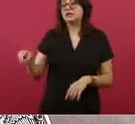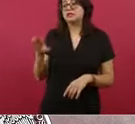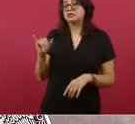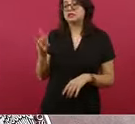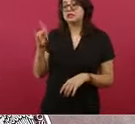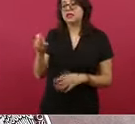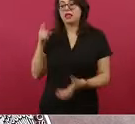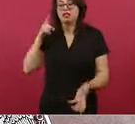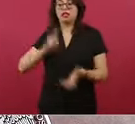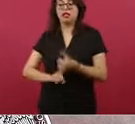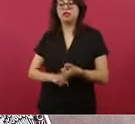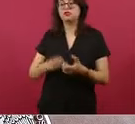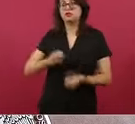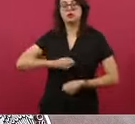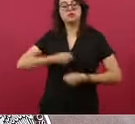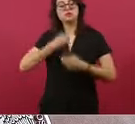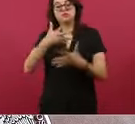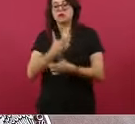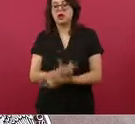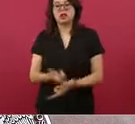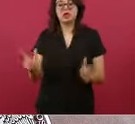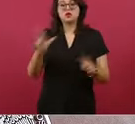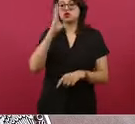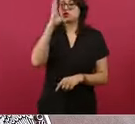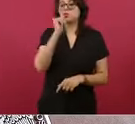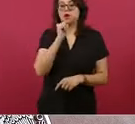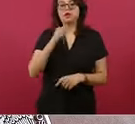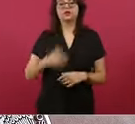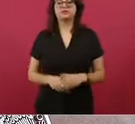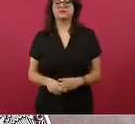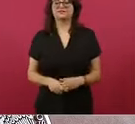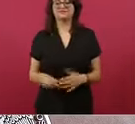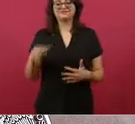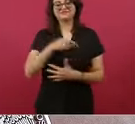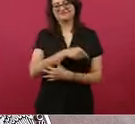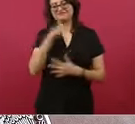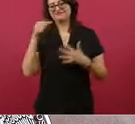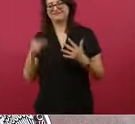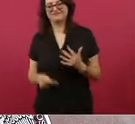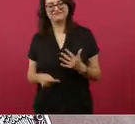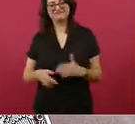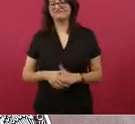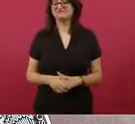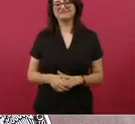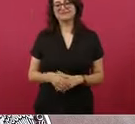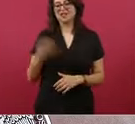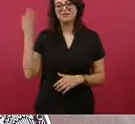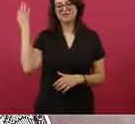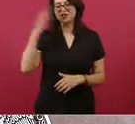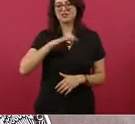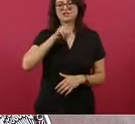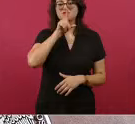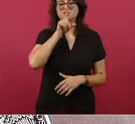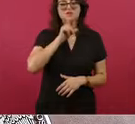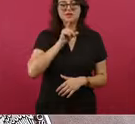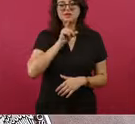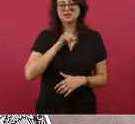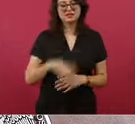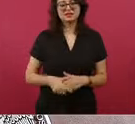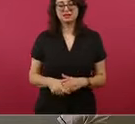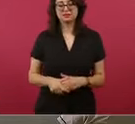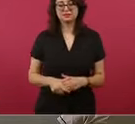expresión, que ya no se permiten críticas al gobierno. Todo esto también es falso. El